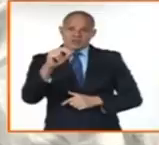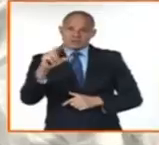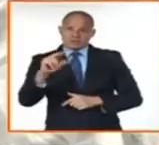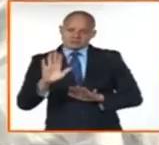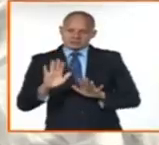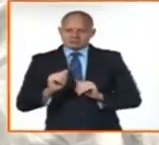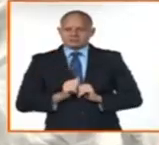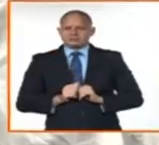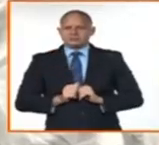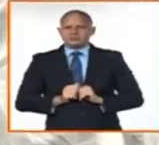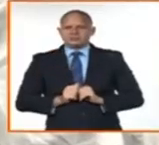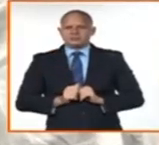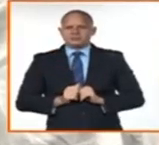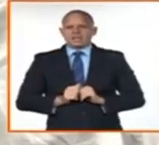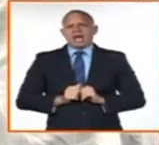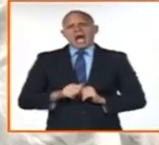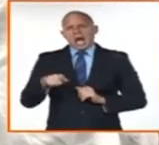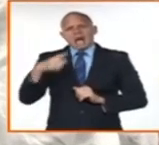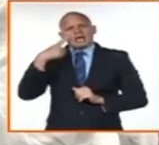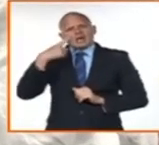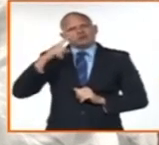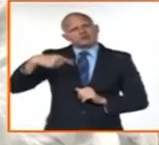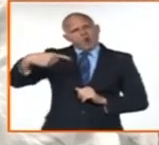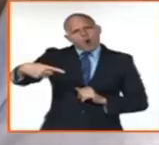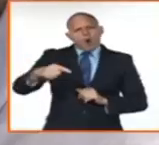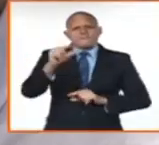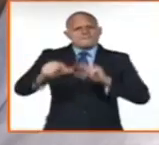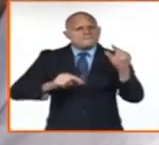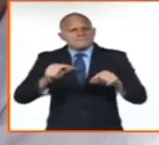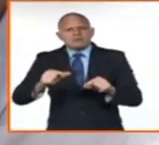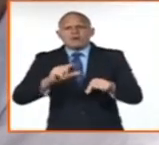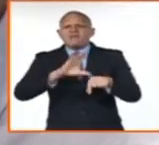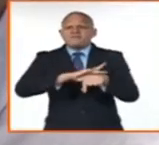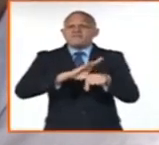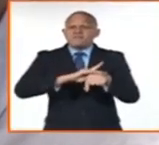bajos de casos diarios y de muertes diarias. Todo eso es un